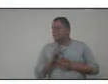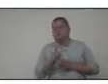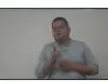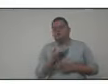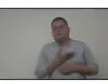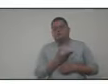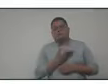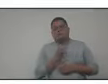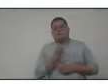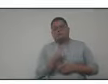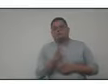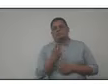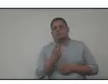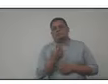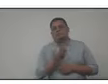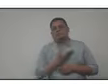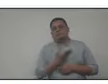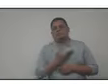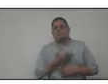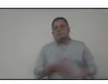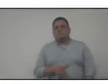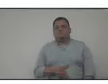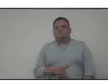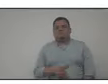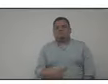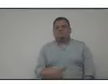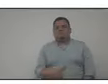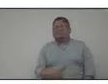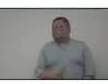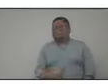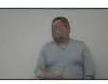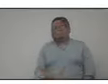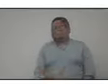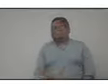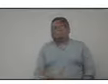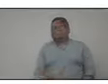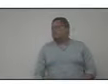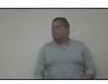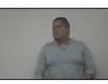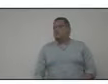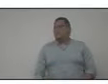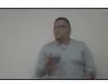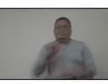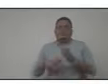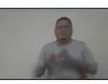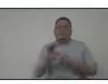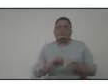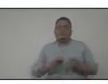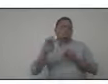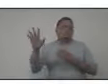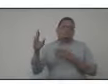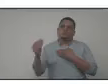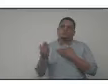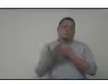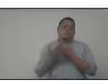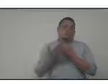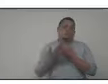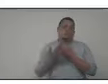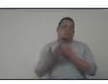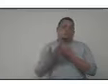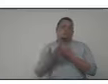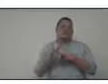una gestante salió del departamento de Casanare, realmente no nos avisó, nos